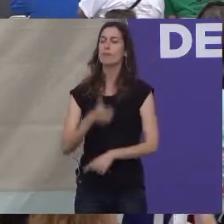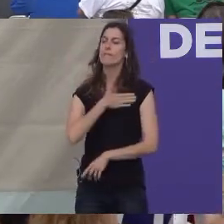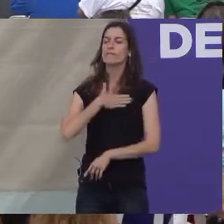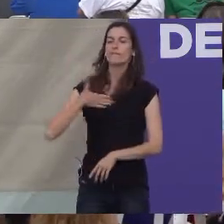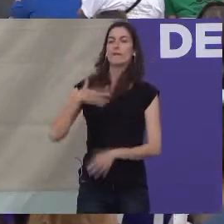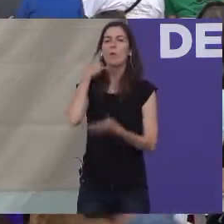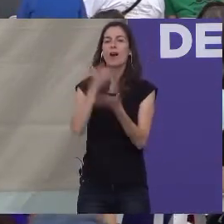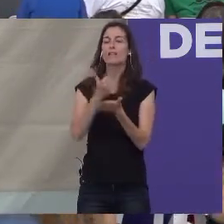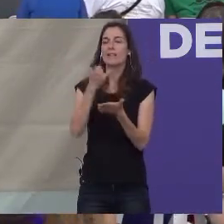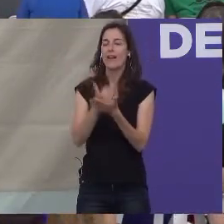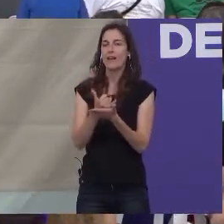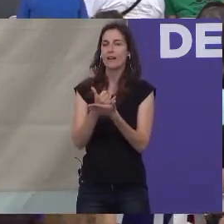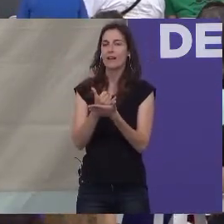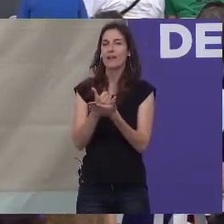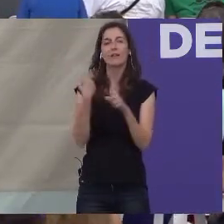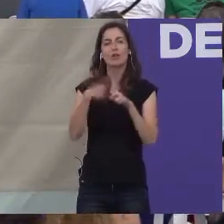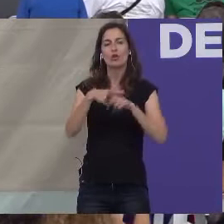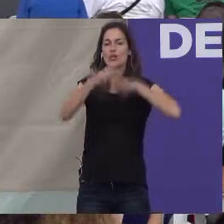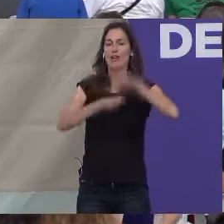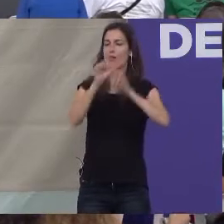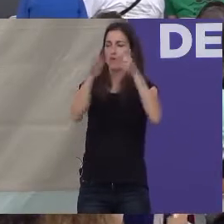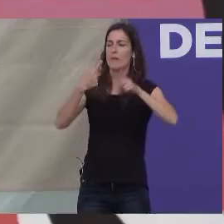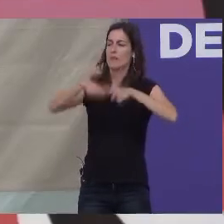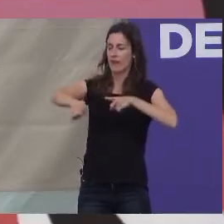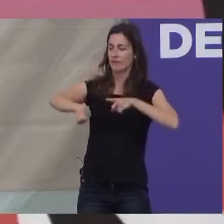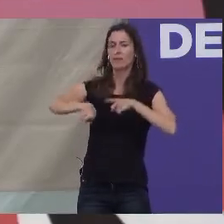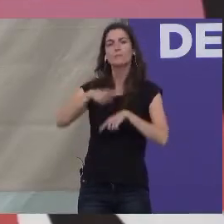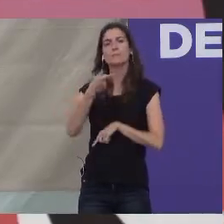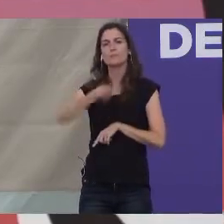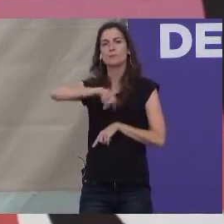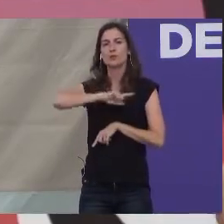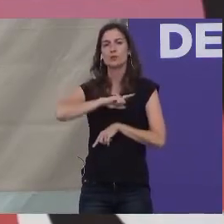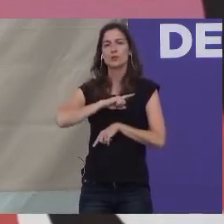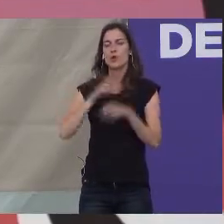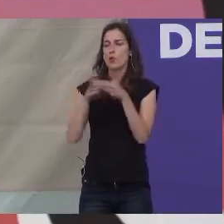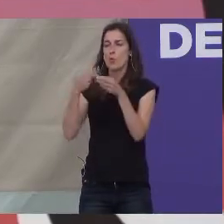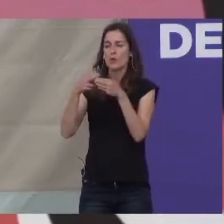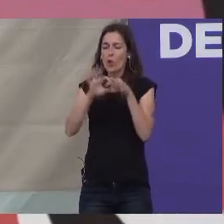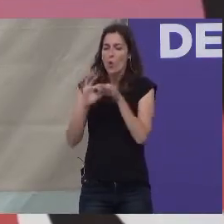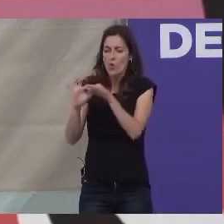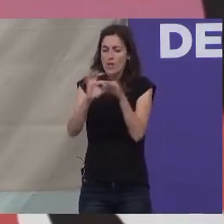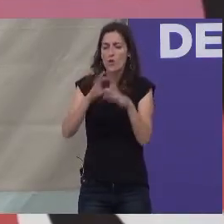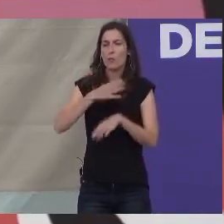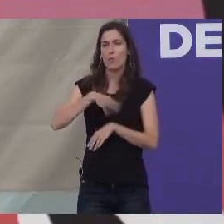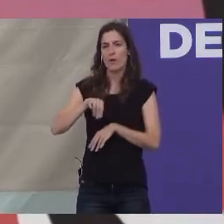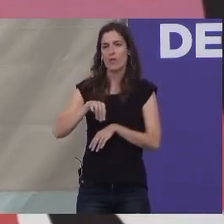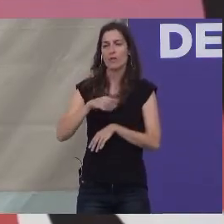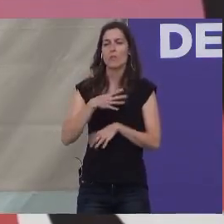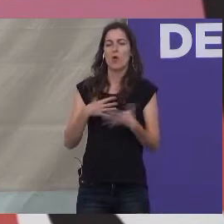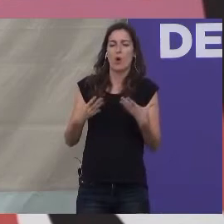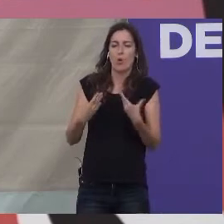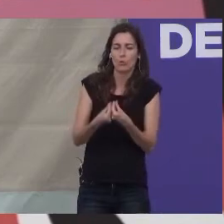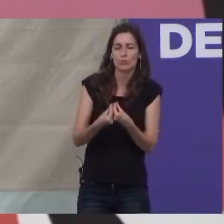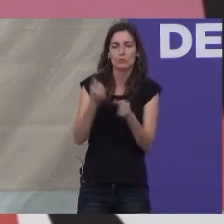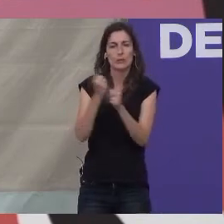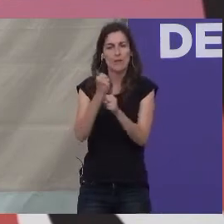Queremos garantizar que queremos hacer las cosas diferentes, que podemos tener un partido unido, que podemos ir juntos, que podemos trabajar